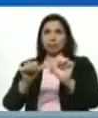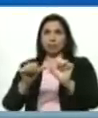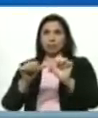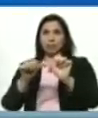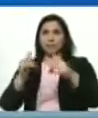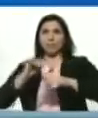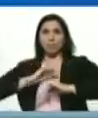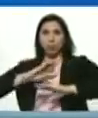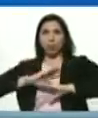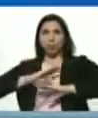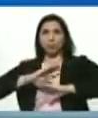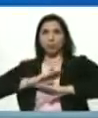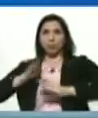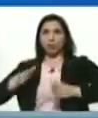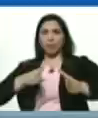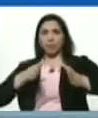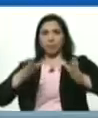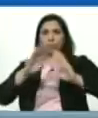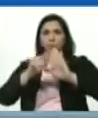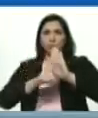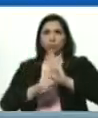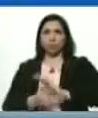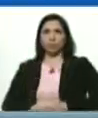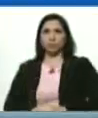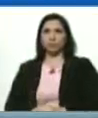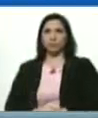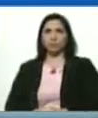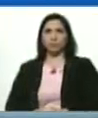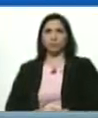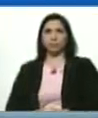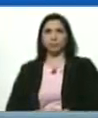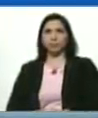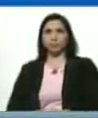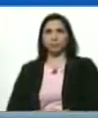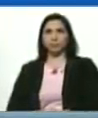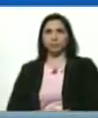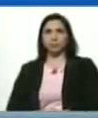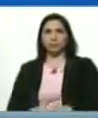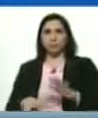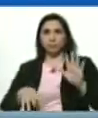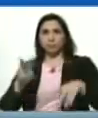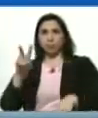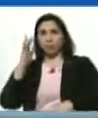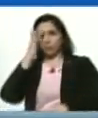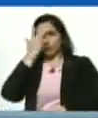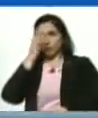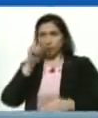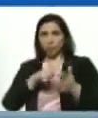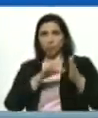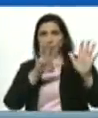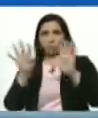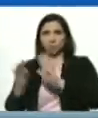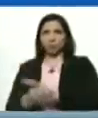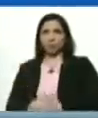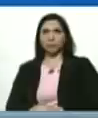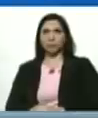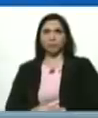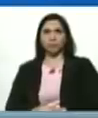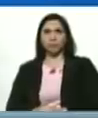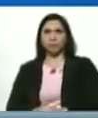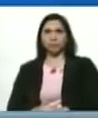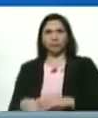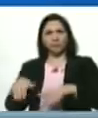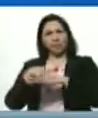su propio camino soberana 12 de febrero de 2019 me